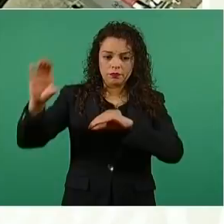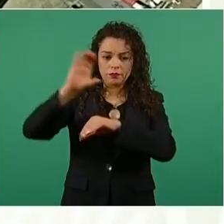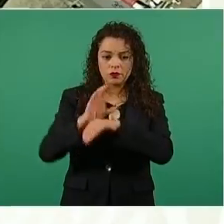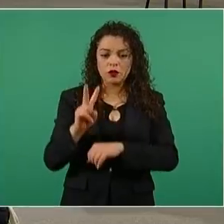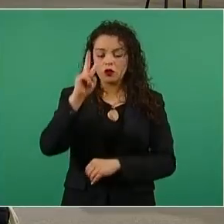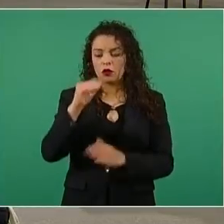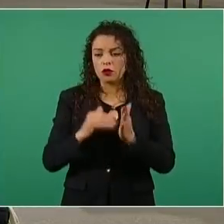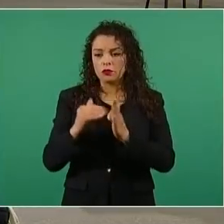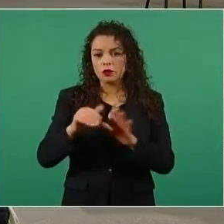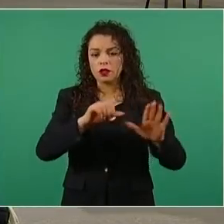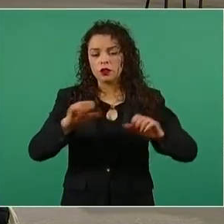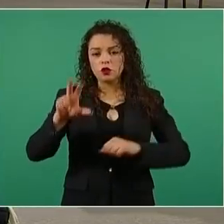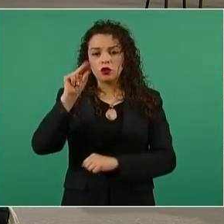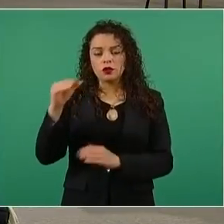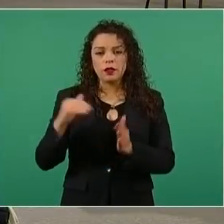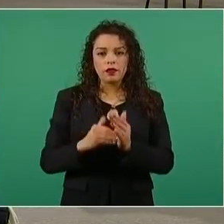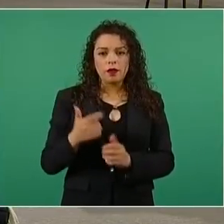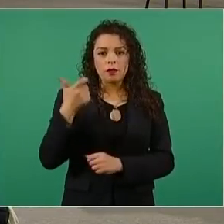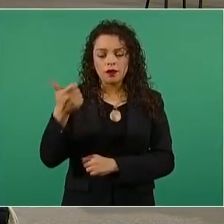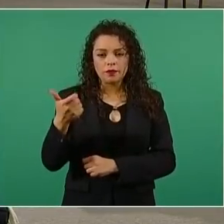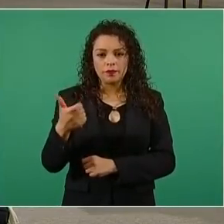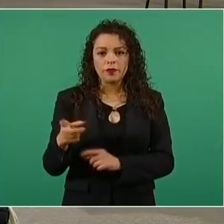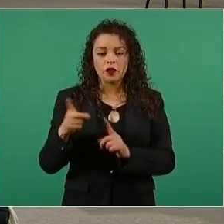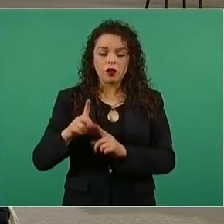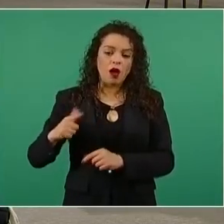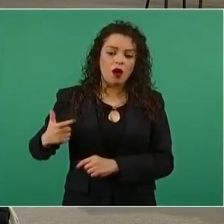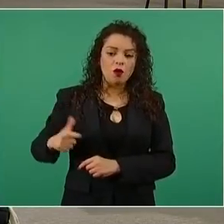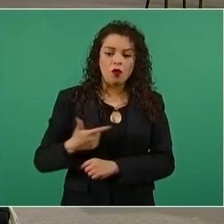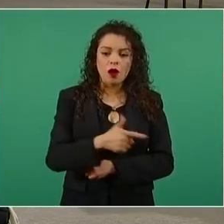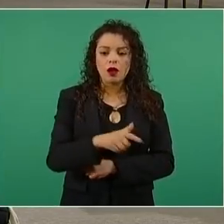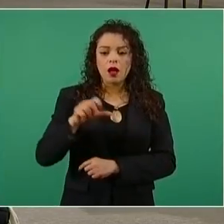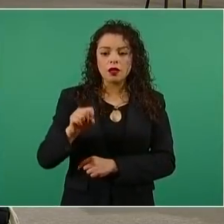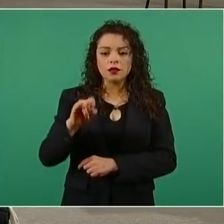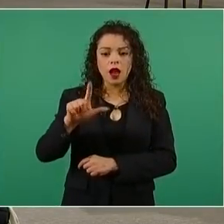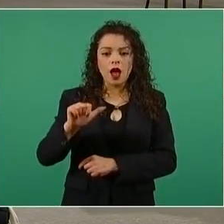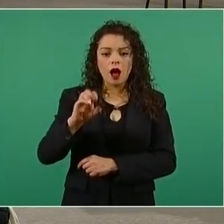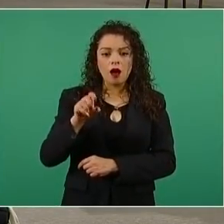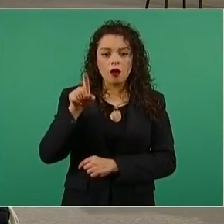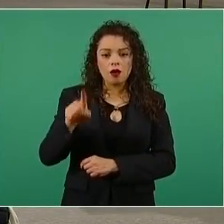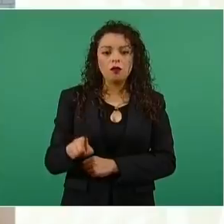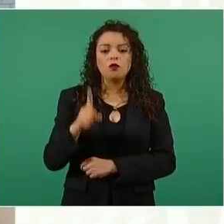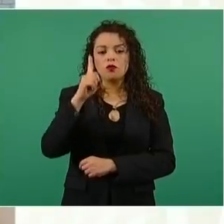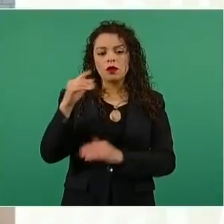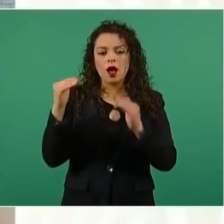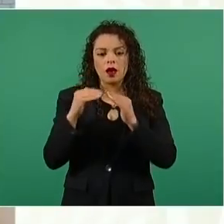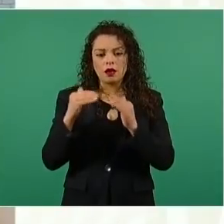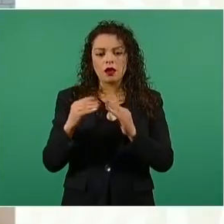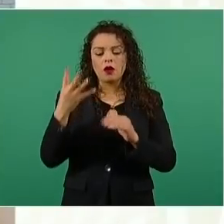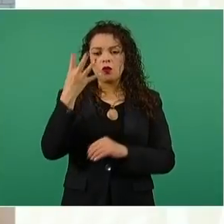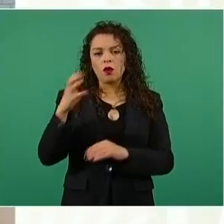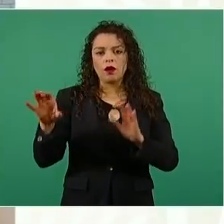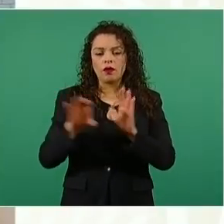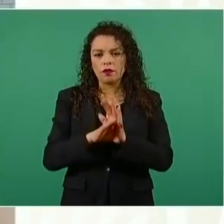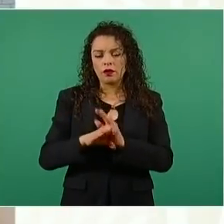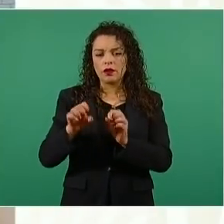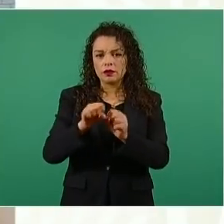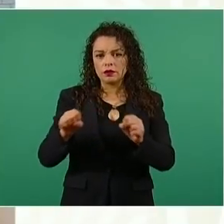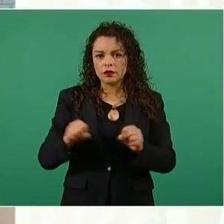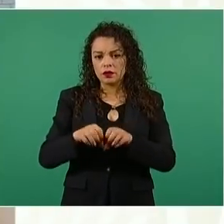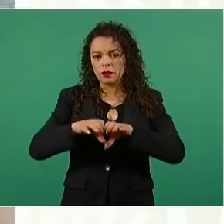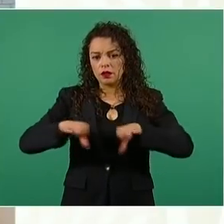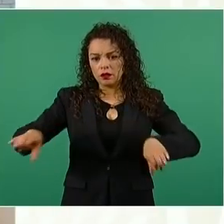pesos. En Silao, Guanajuato, una casa, cuatro habitaciones, zona amplia de comedor, dos pisos, balcón y